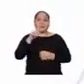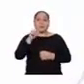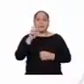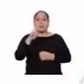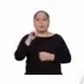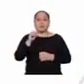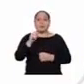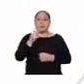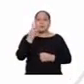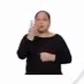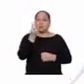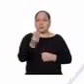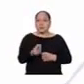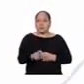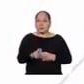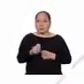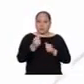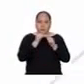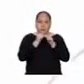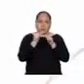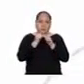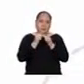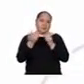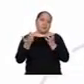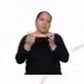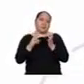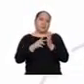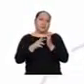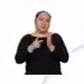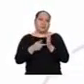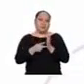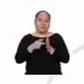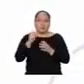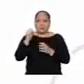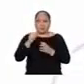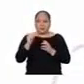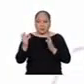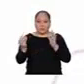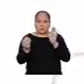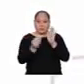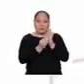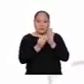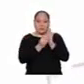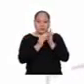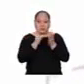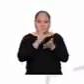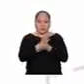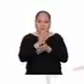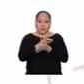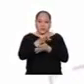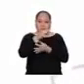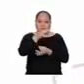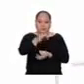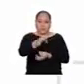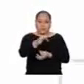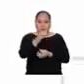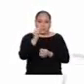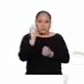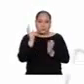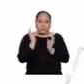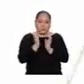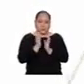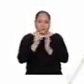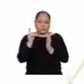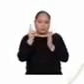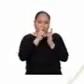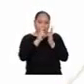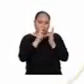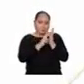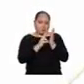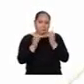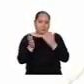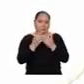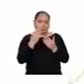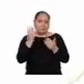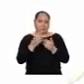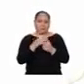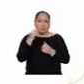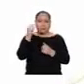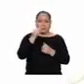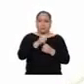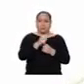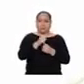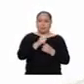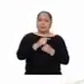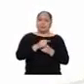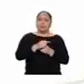tiene pocos valores, es decir, si entran en una hoja pequeña y se leen con facilidad, los datos no